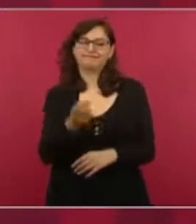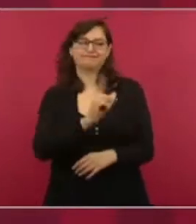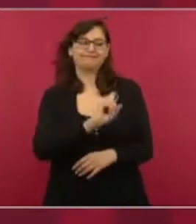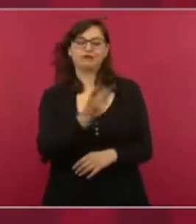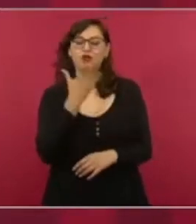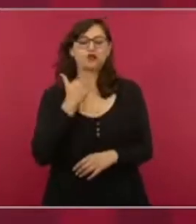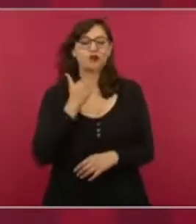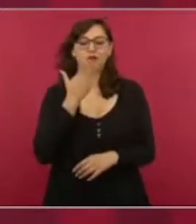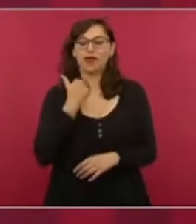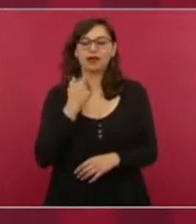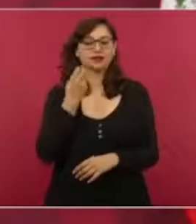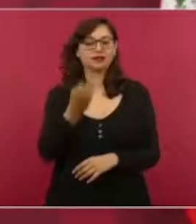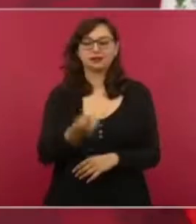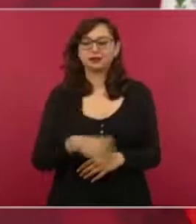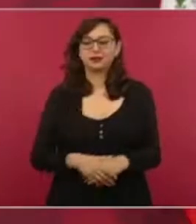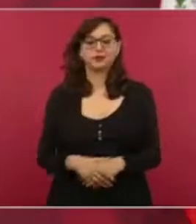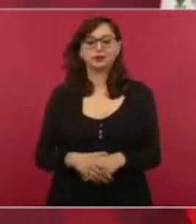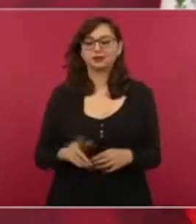Y